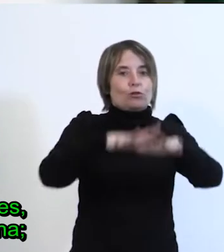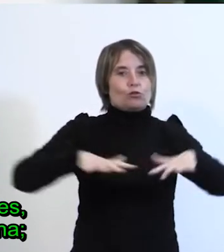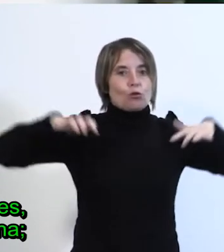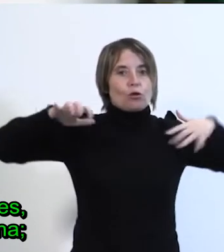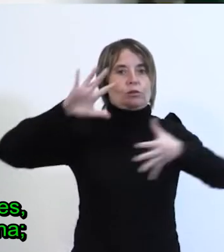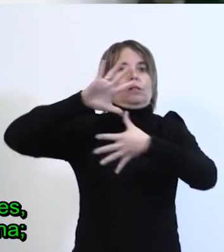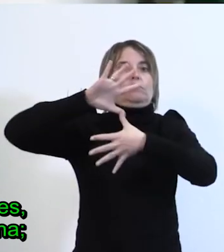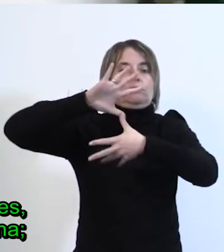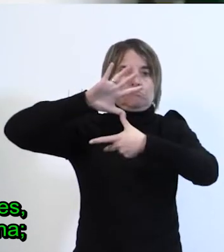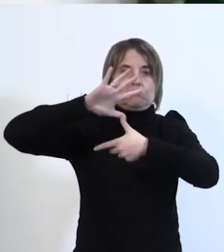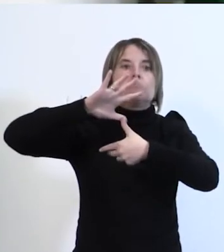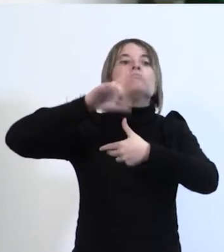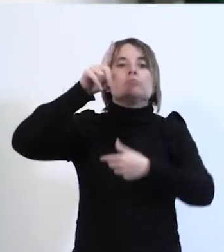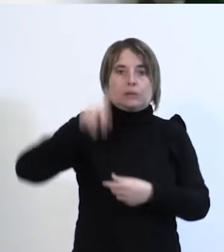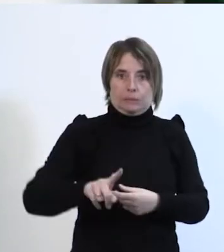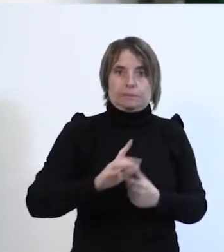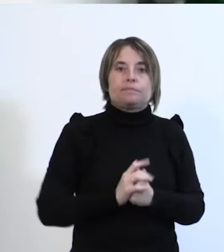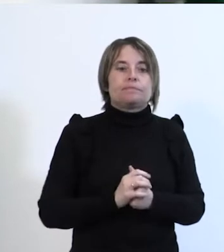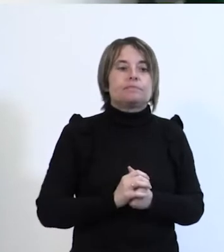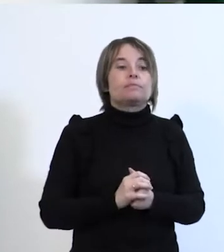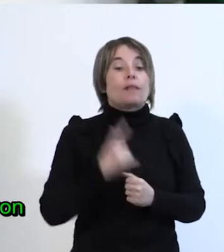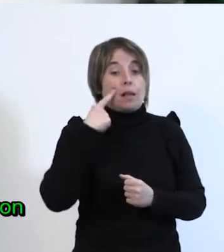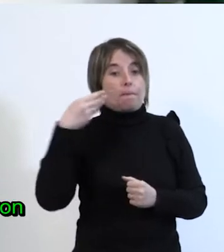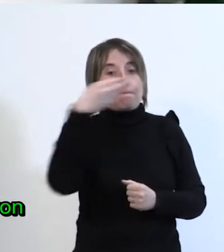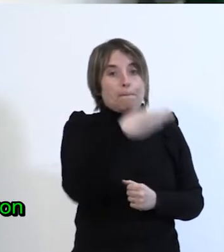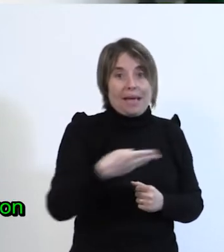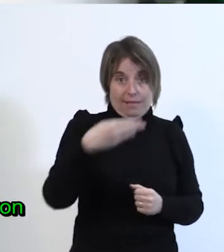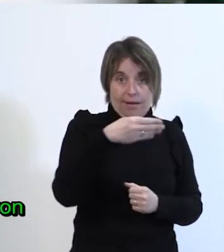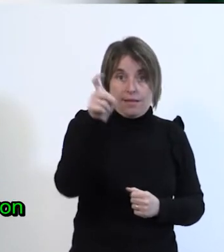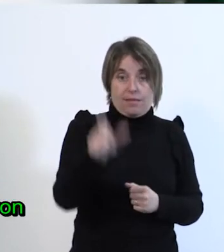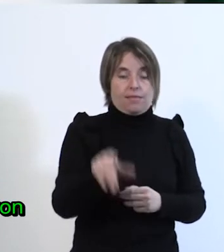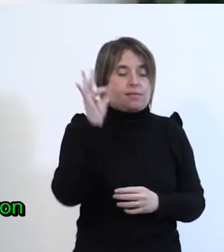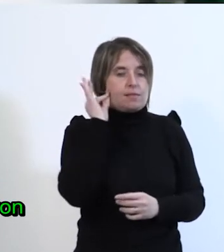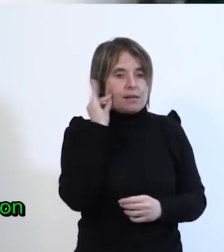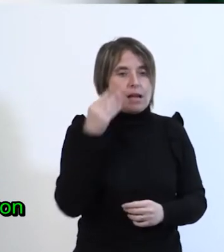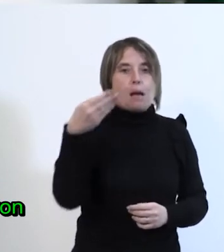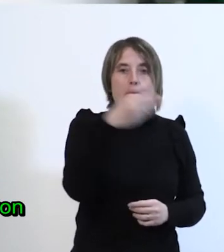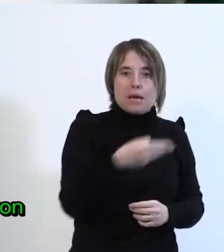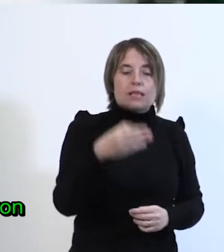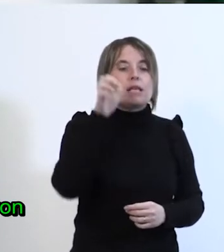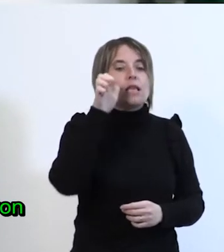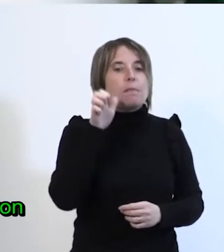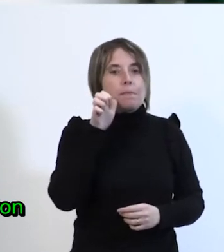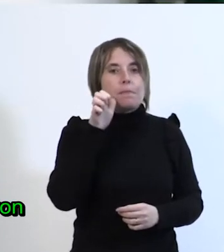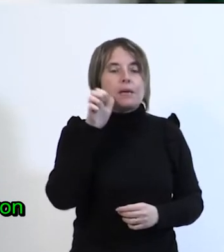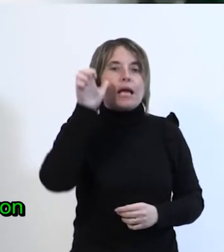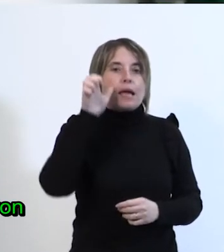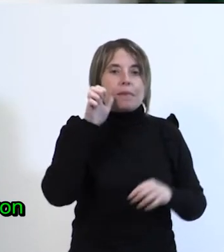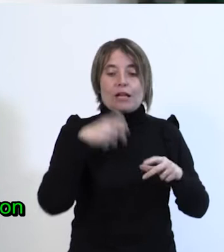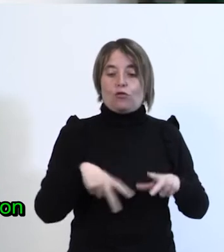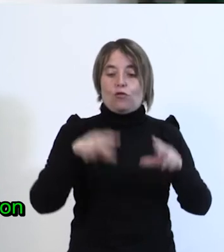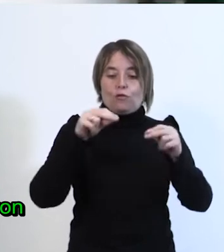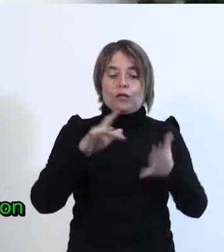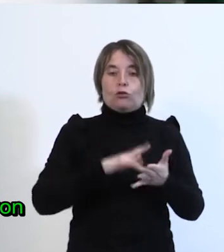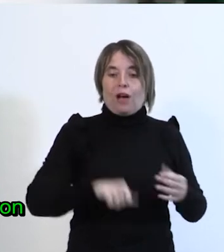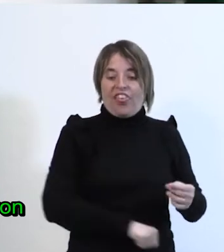la Corte Interamericana, que también la... Entonces Beatriz, pues le interrumpieron el embarazo